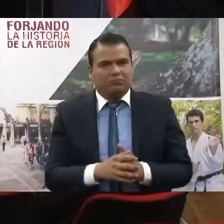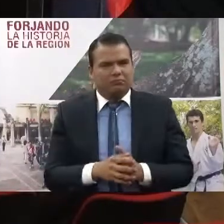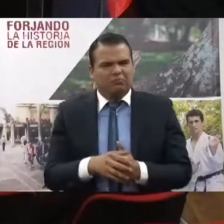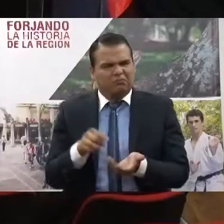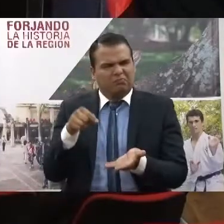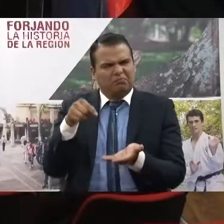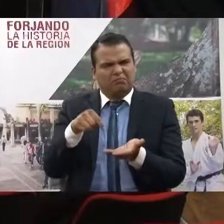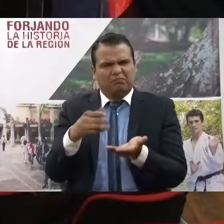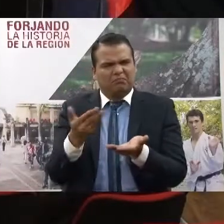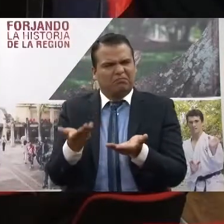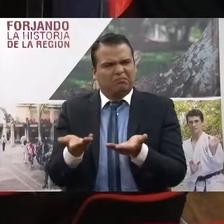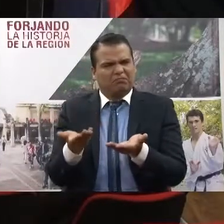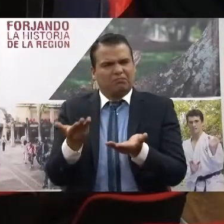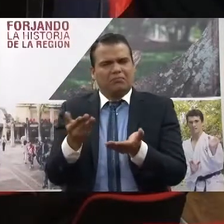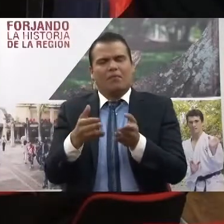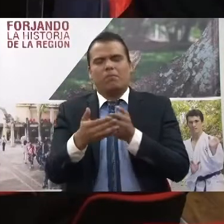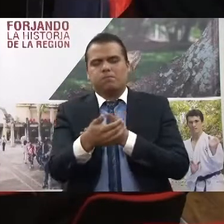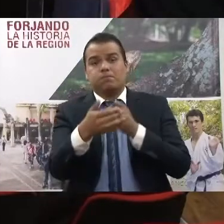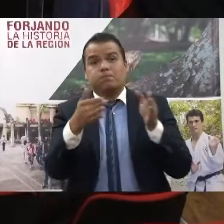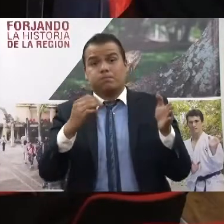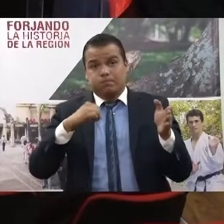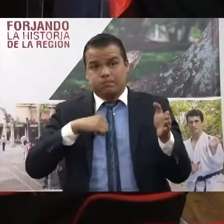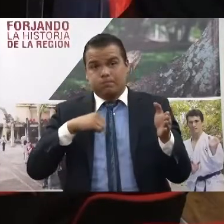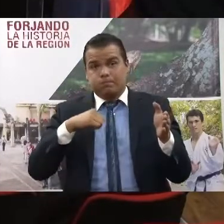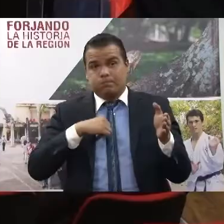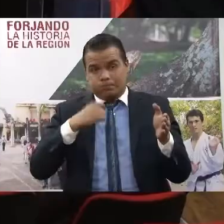Este kit de graduación está formado